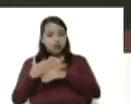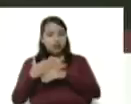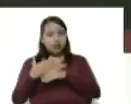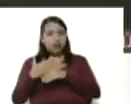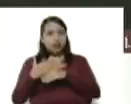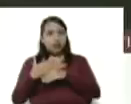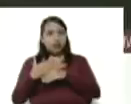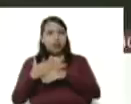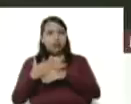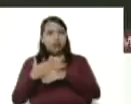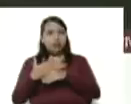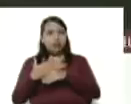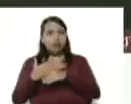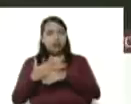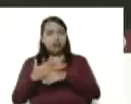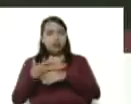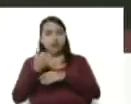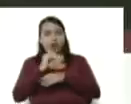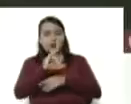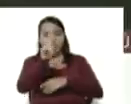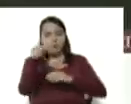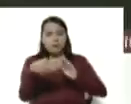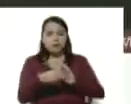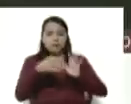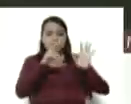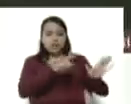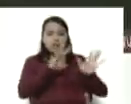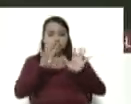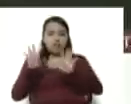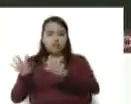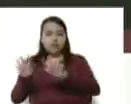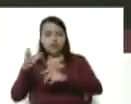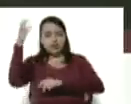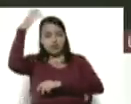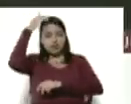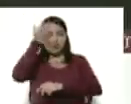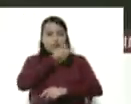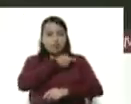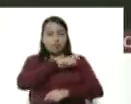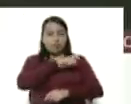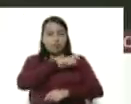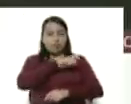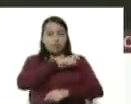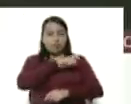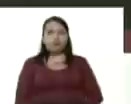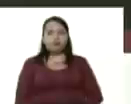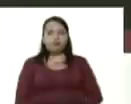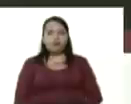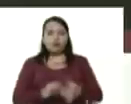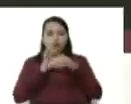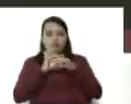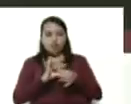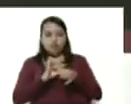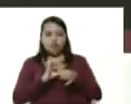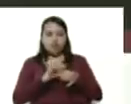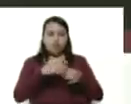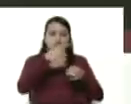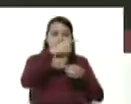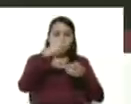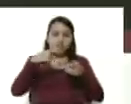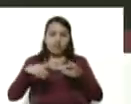cuando emitió en 1777 el Reino de España, lo que era la capital, allí una serie de